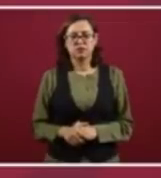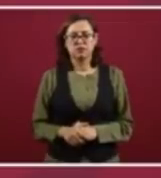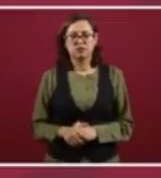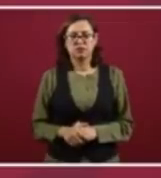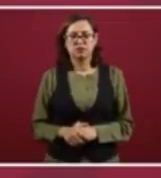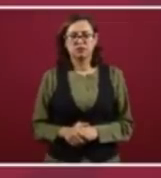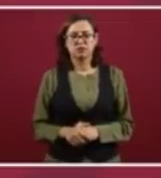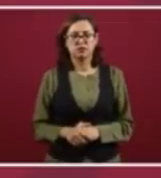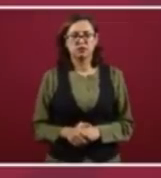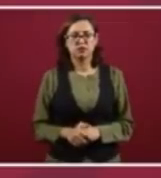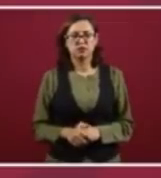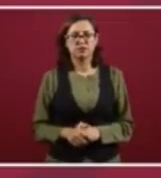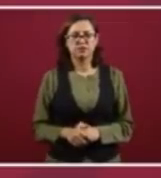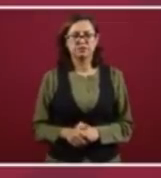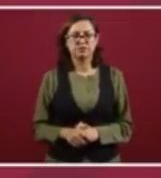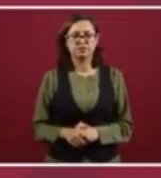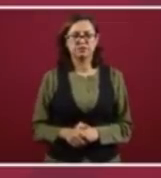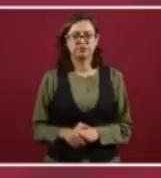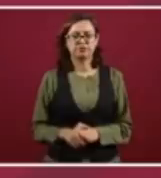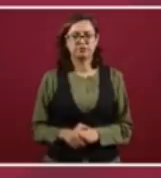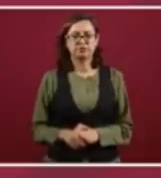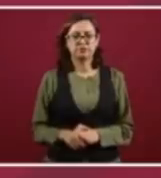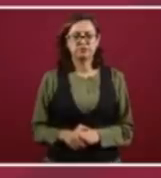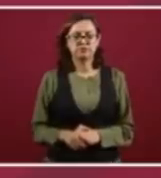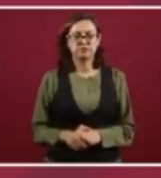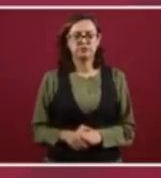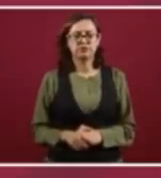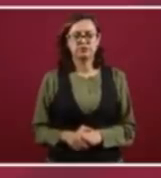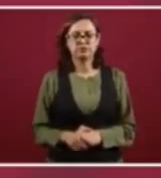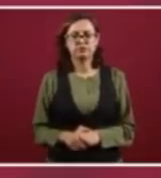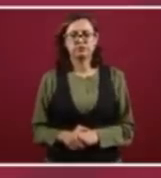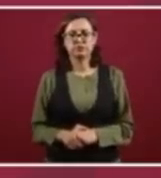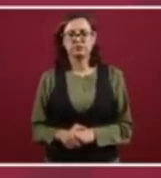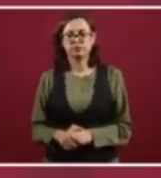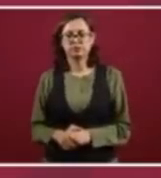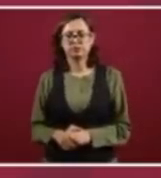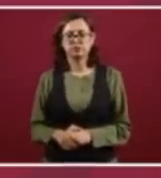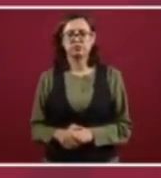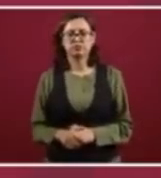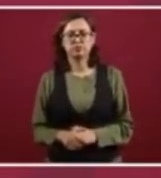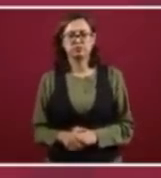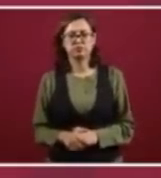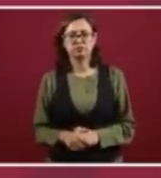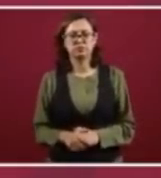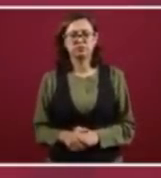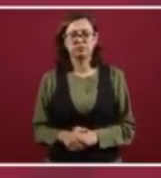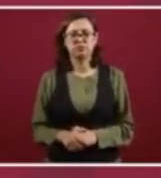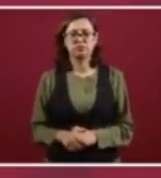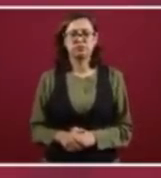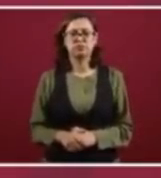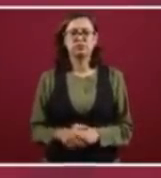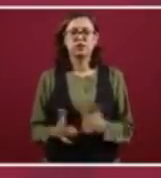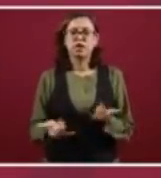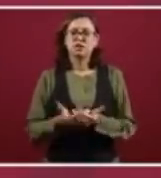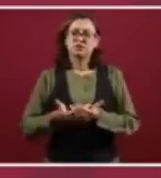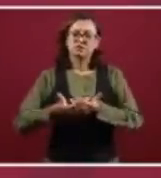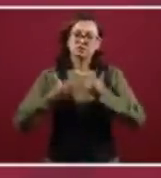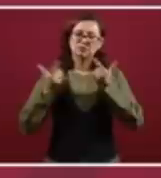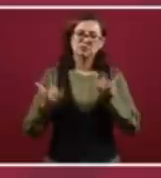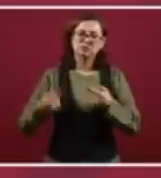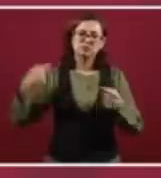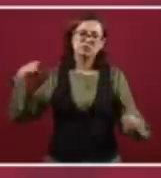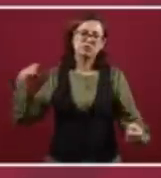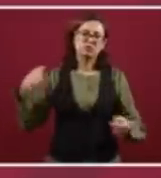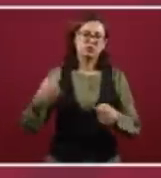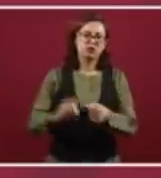se usaba mucho, o sea, hay ejemplos de cómo el gobierno,